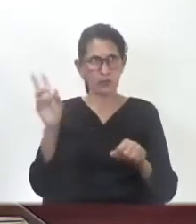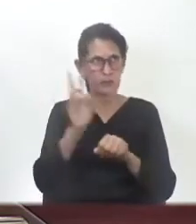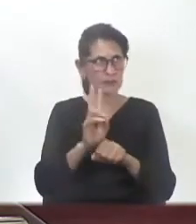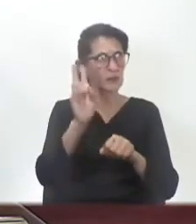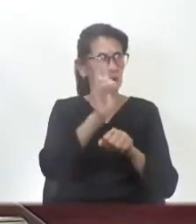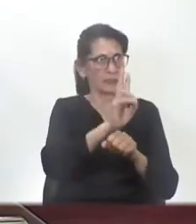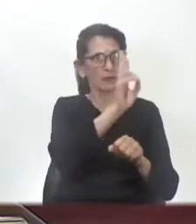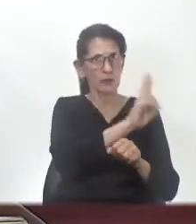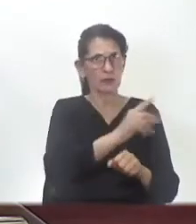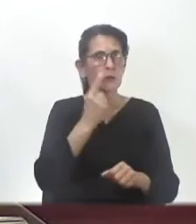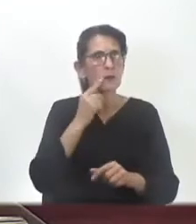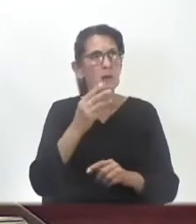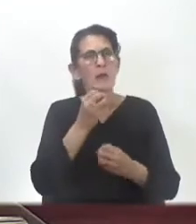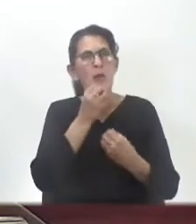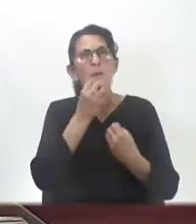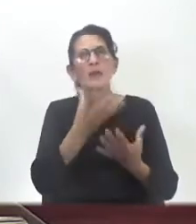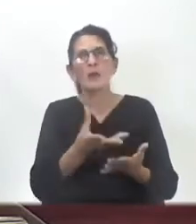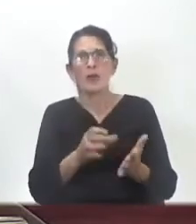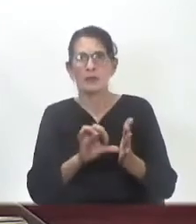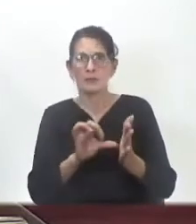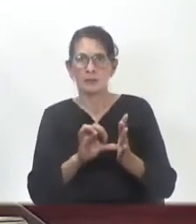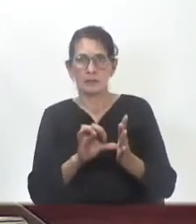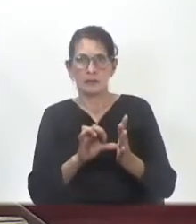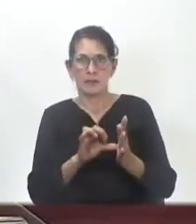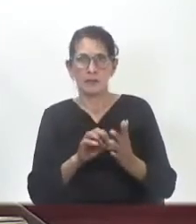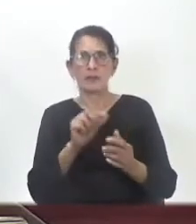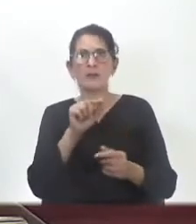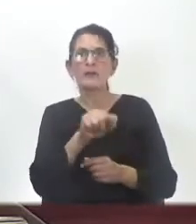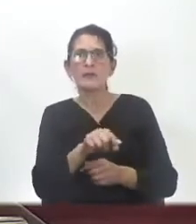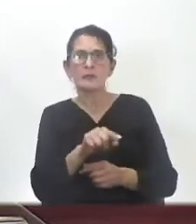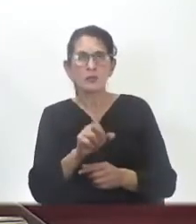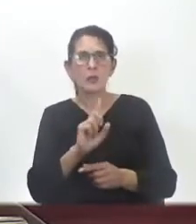veo, han mejorado lo que es el sistema. Y eso